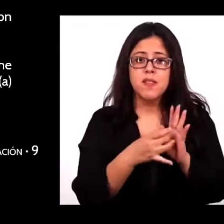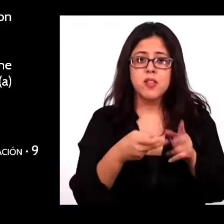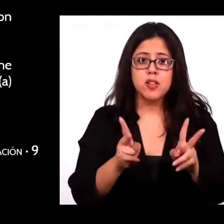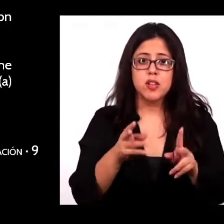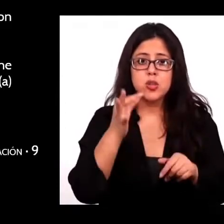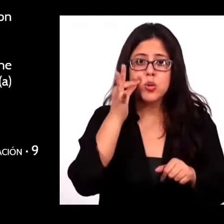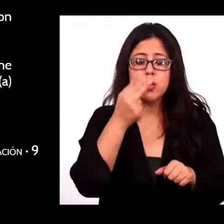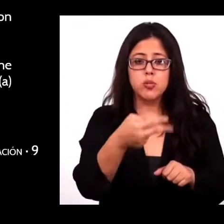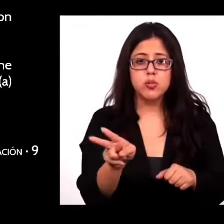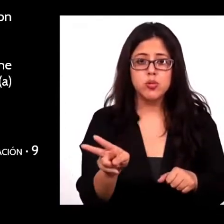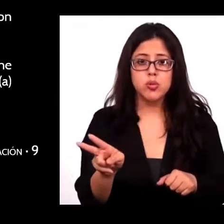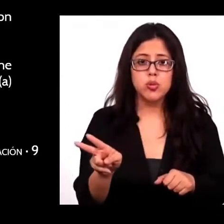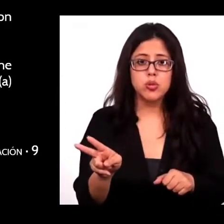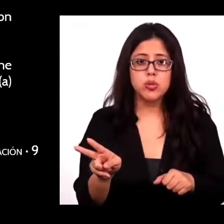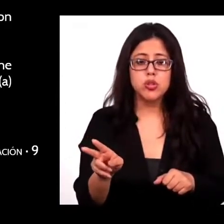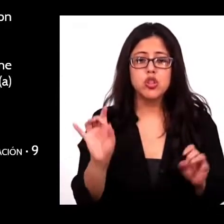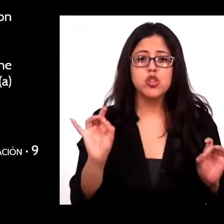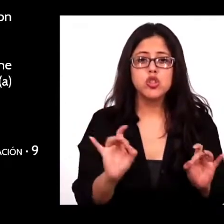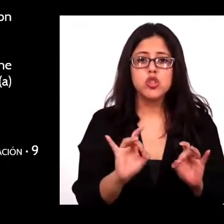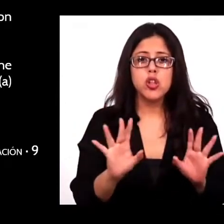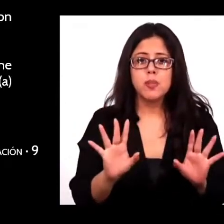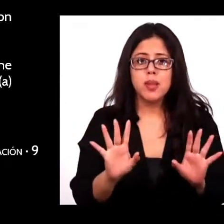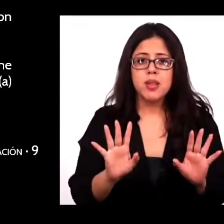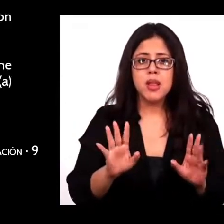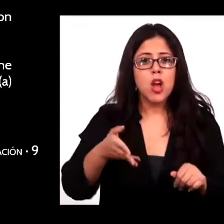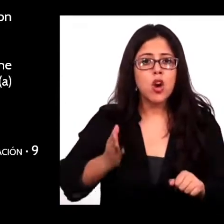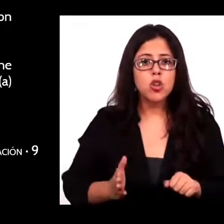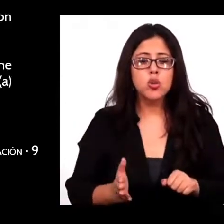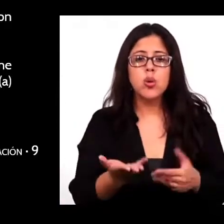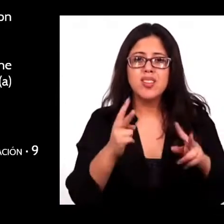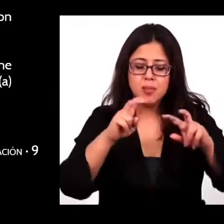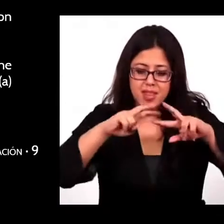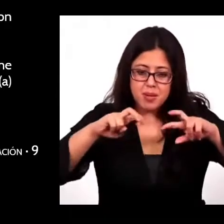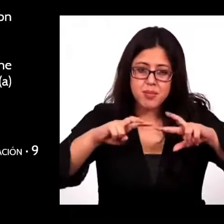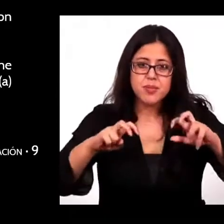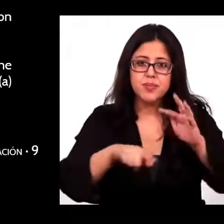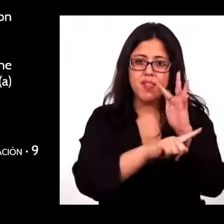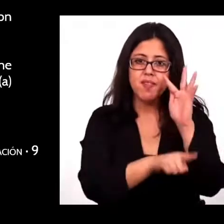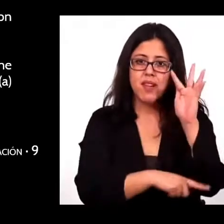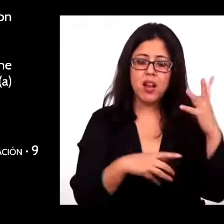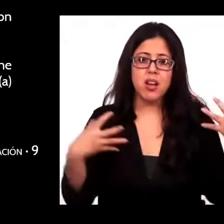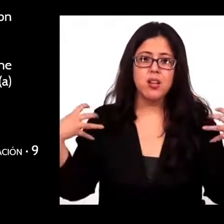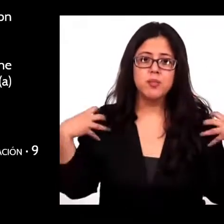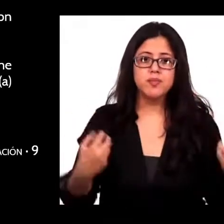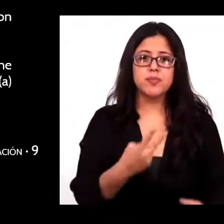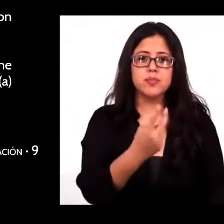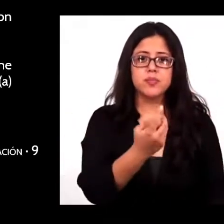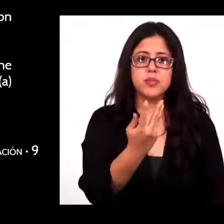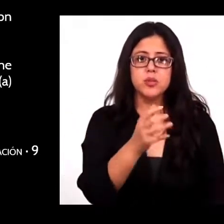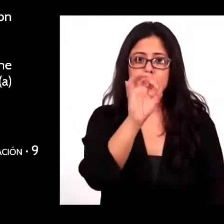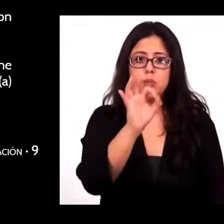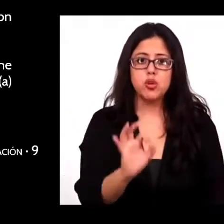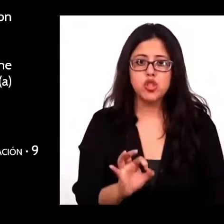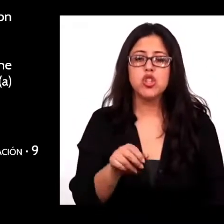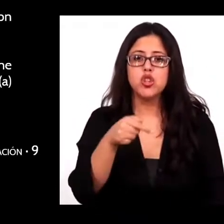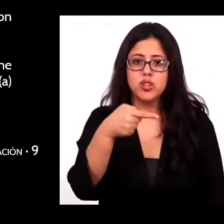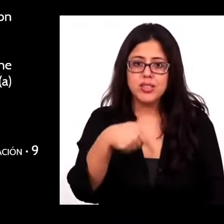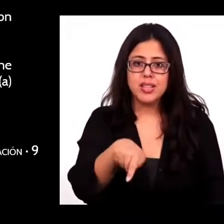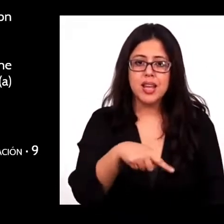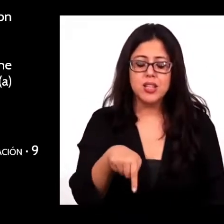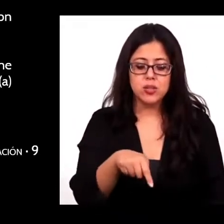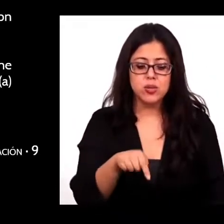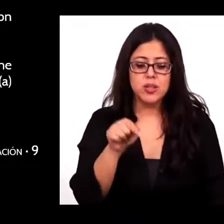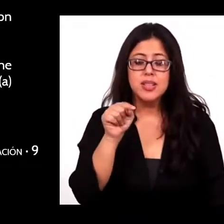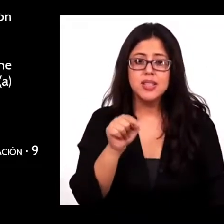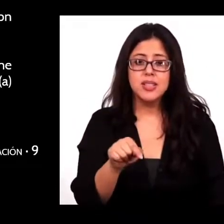humanos, solo siguen vigentes en investigación del Ministerio Público un 29% de ellas, de las